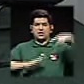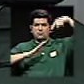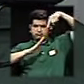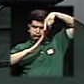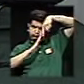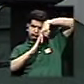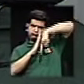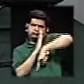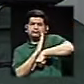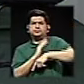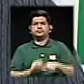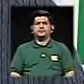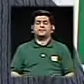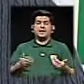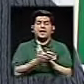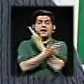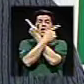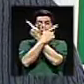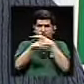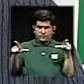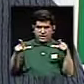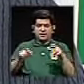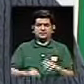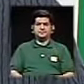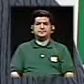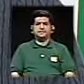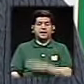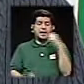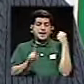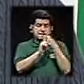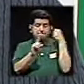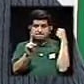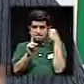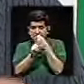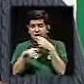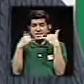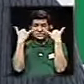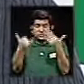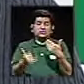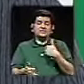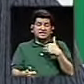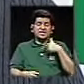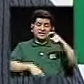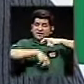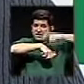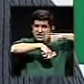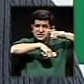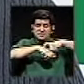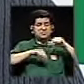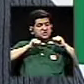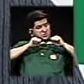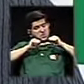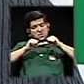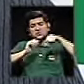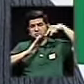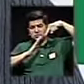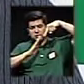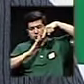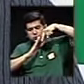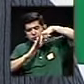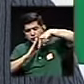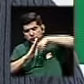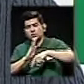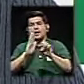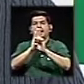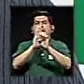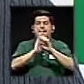profundización del neoliberalismo y los impactos que que ya se tenían en ese entonces se han seguido profundizando